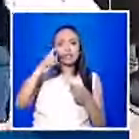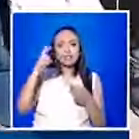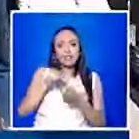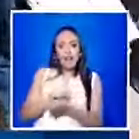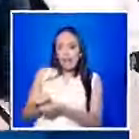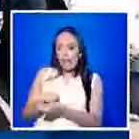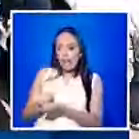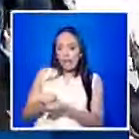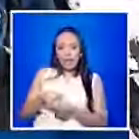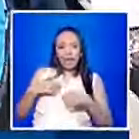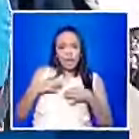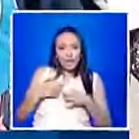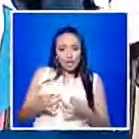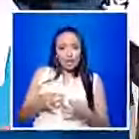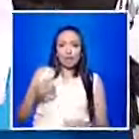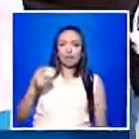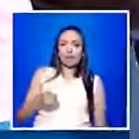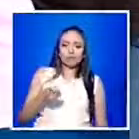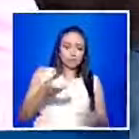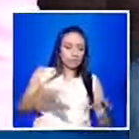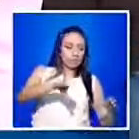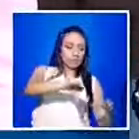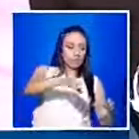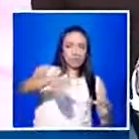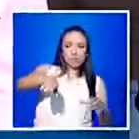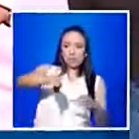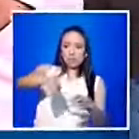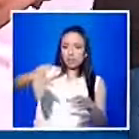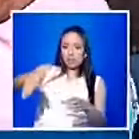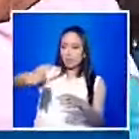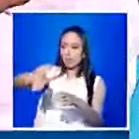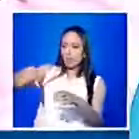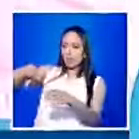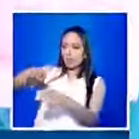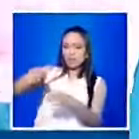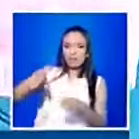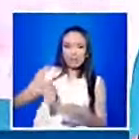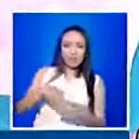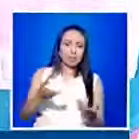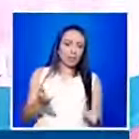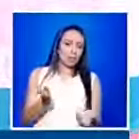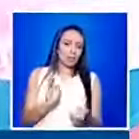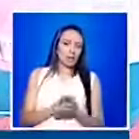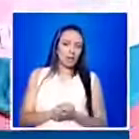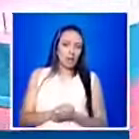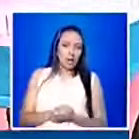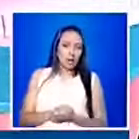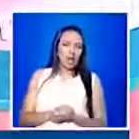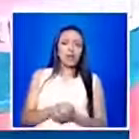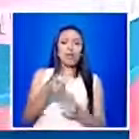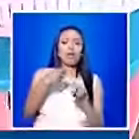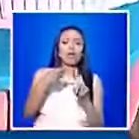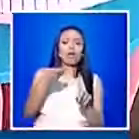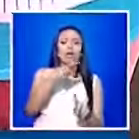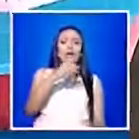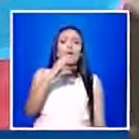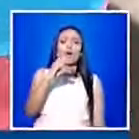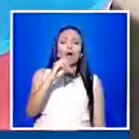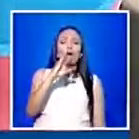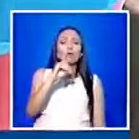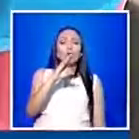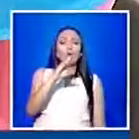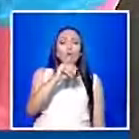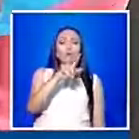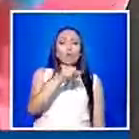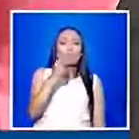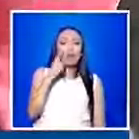su aseo personal. Vean el agua que vienen trayendo los vecinitos desde Cotocollao para medio abastecerse